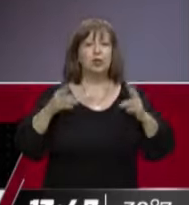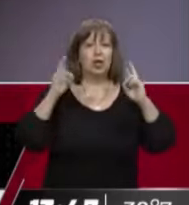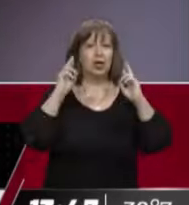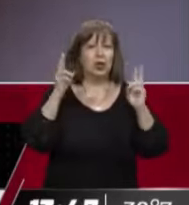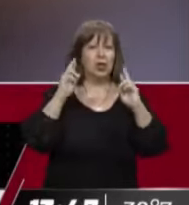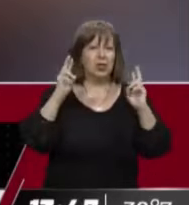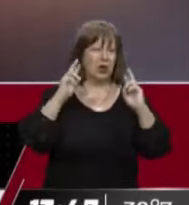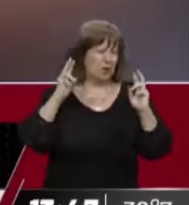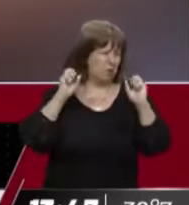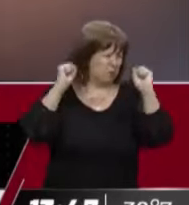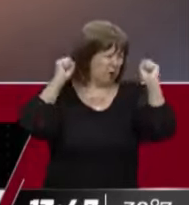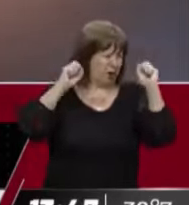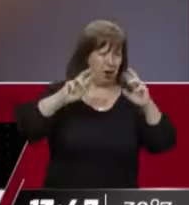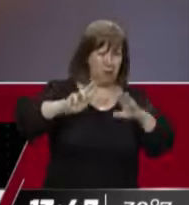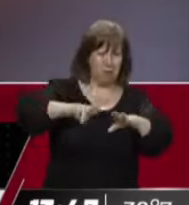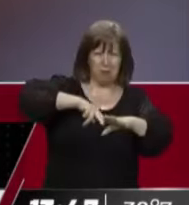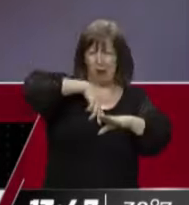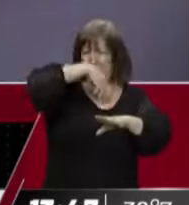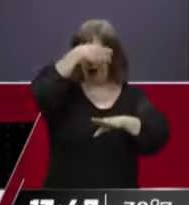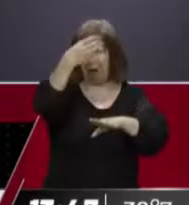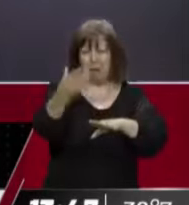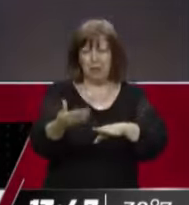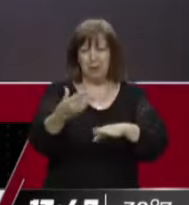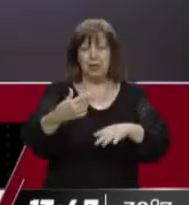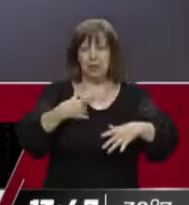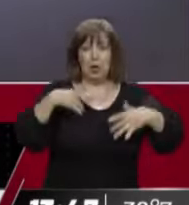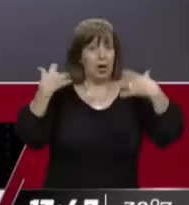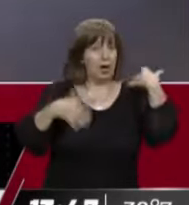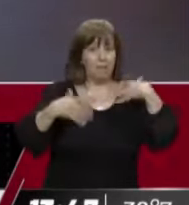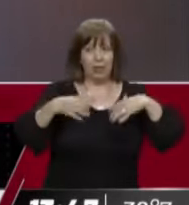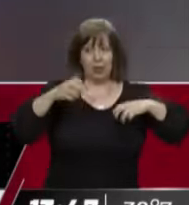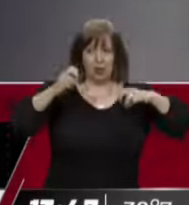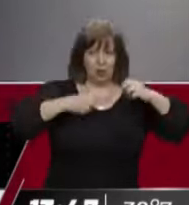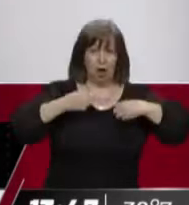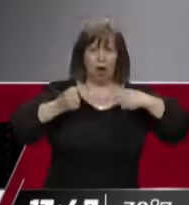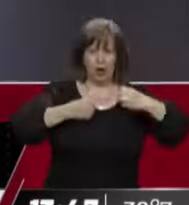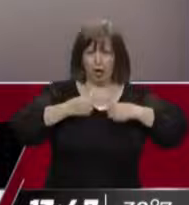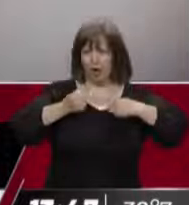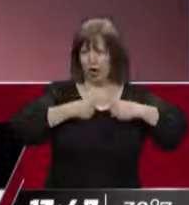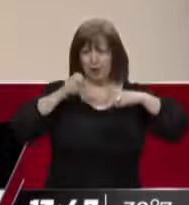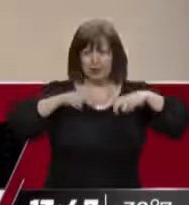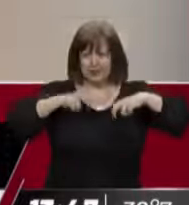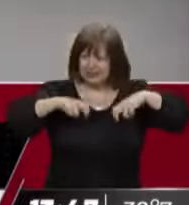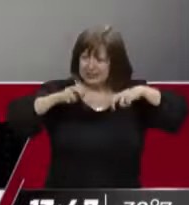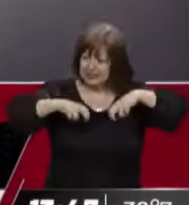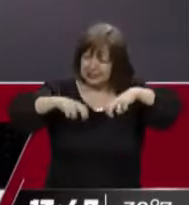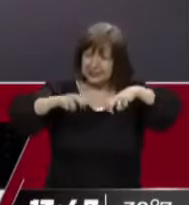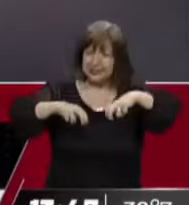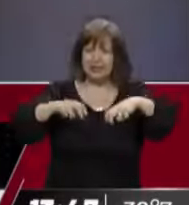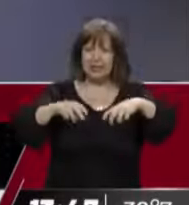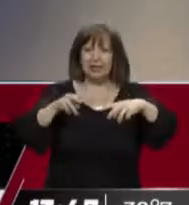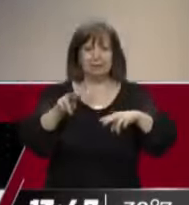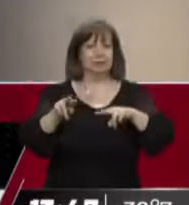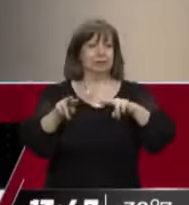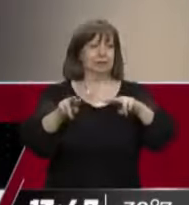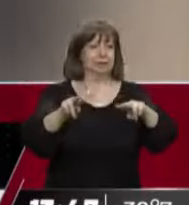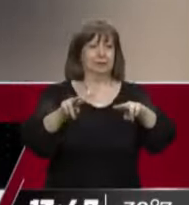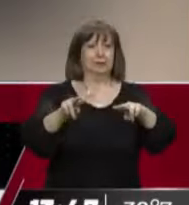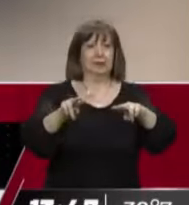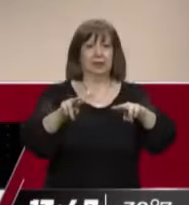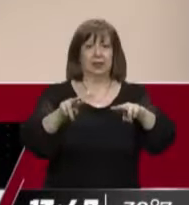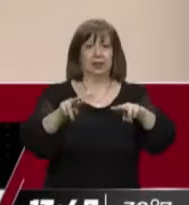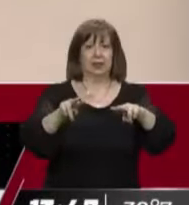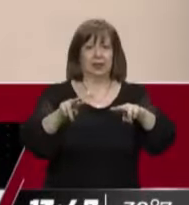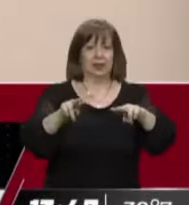ruido y todo, más allá de lo que nos íbamos a encontrar cuando vinimos a asistir al propietario del vehículo. Pero ya ahí nos encontramos con la situación de que